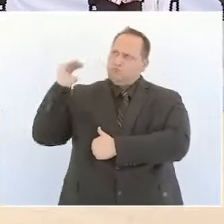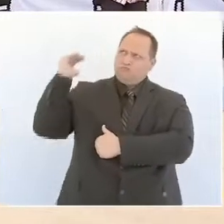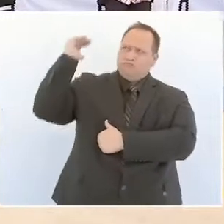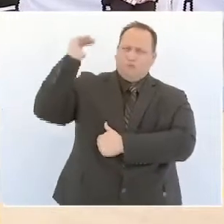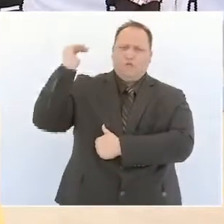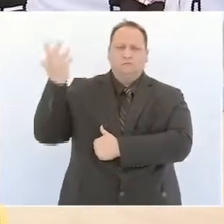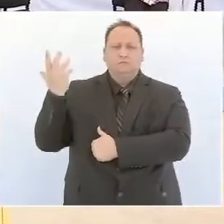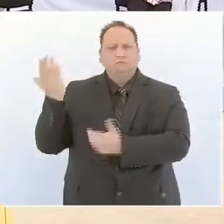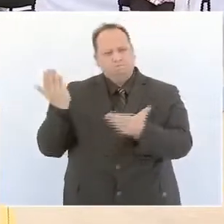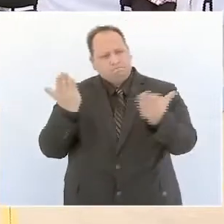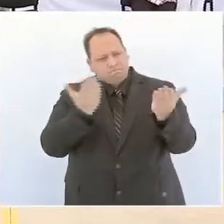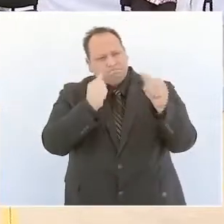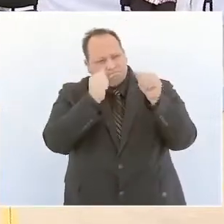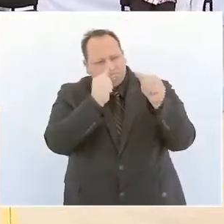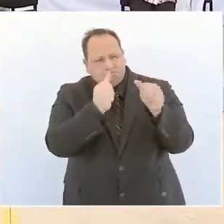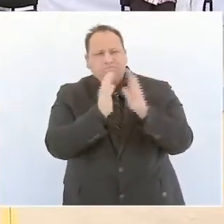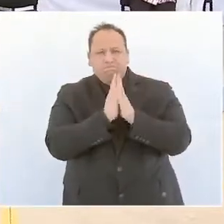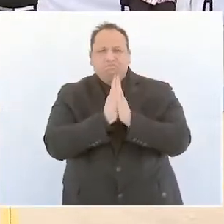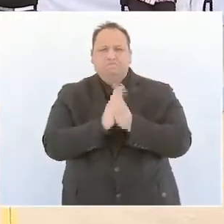Armadas.